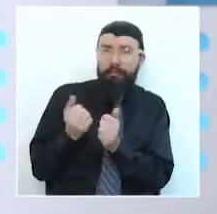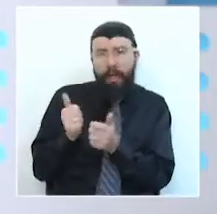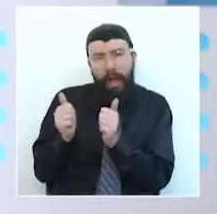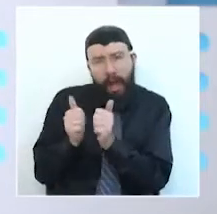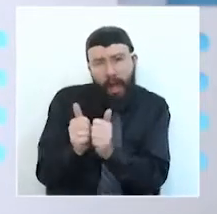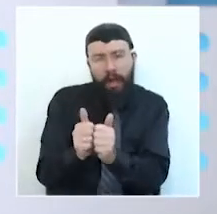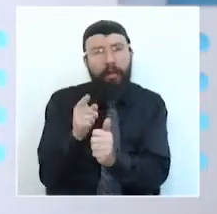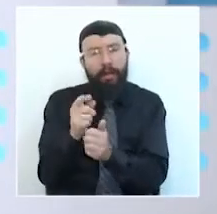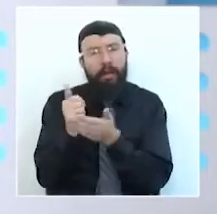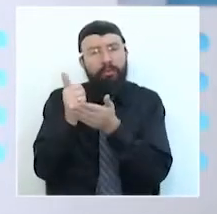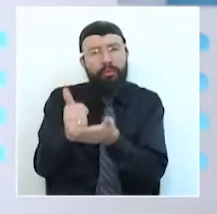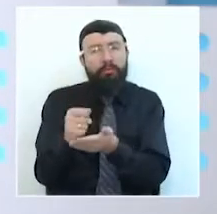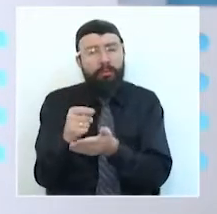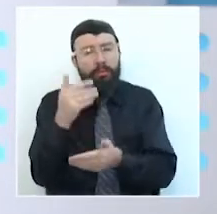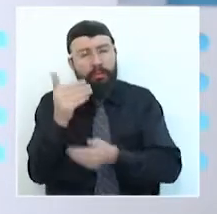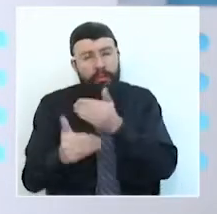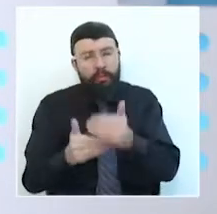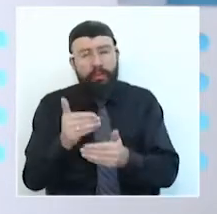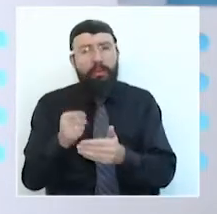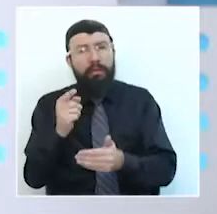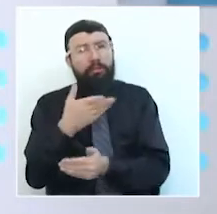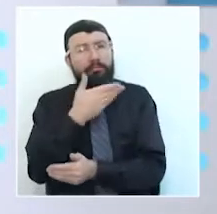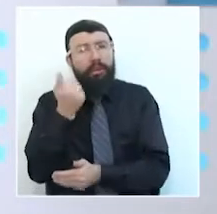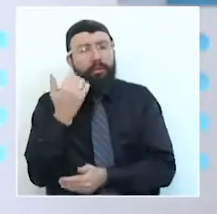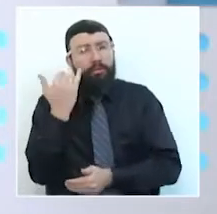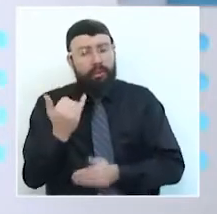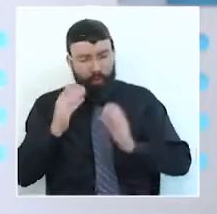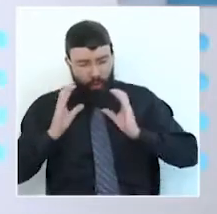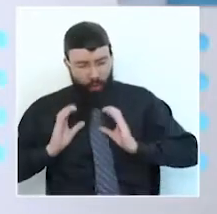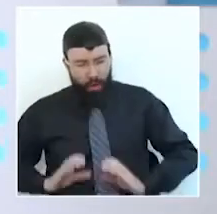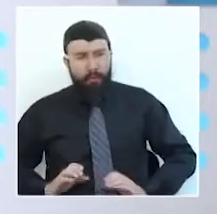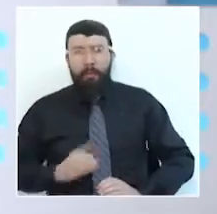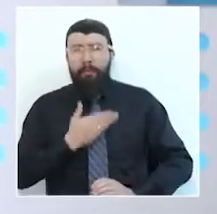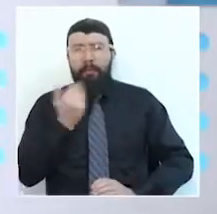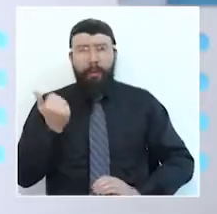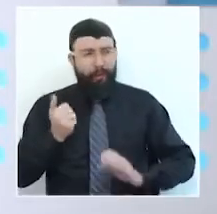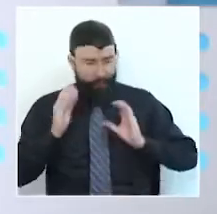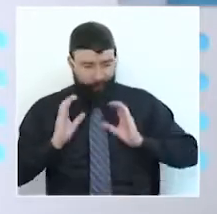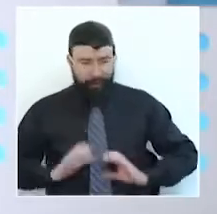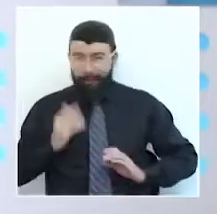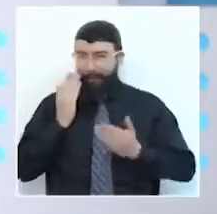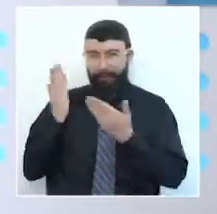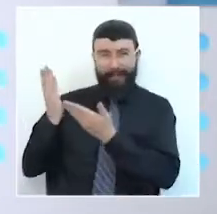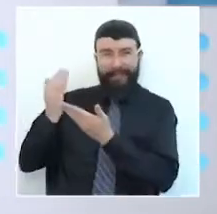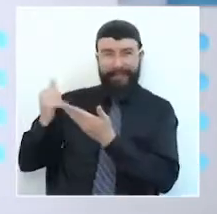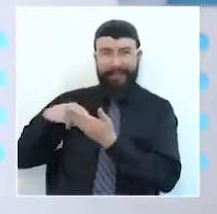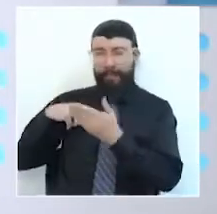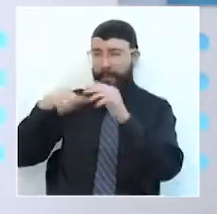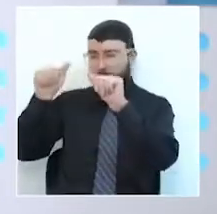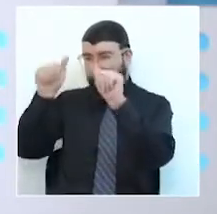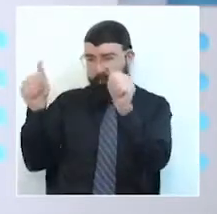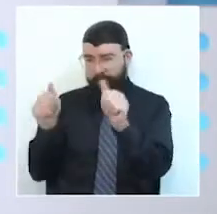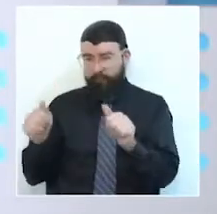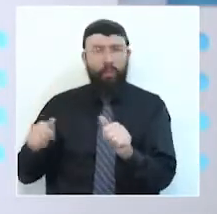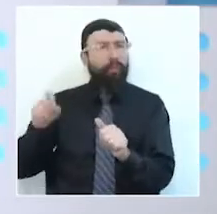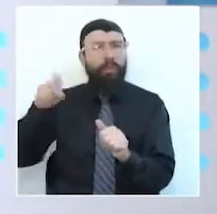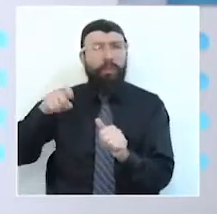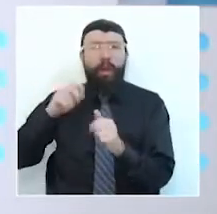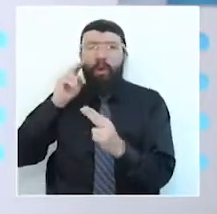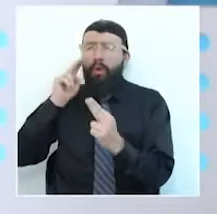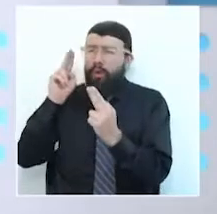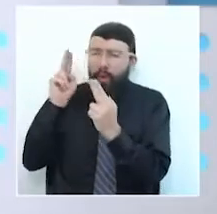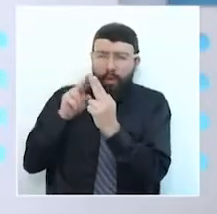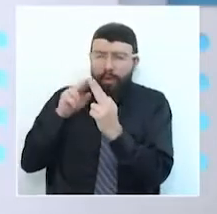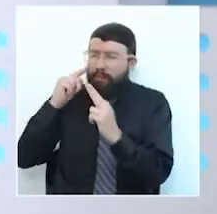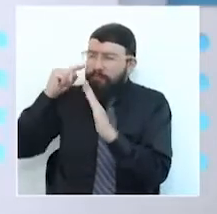una un proceso de familiarizarnos más con el cuerpo humano esto que este modelito que yo tengo aquí al lado lo tenemos que conocer muy bien entender que lo